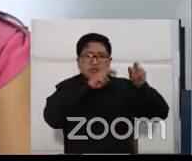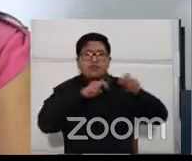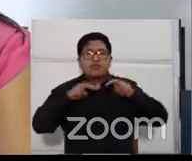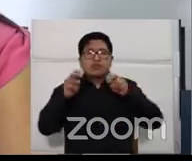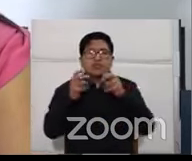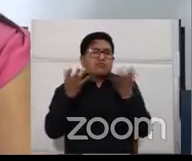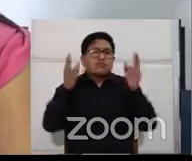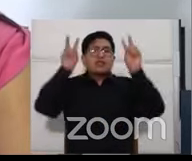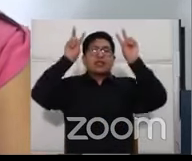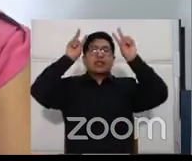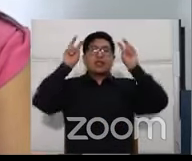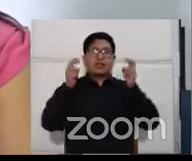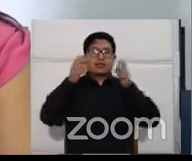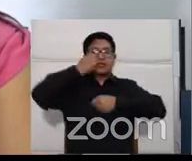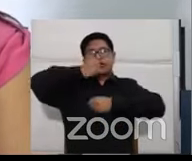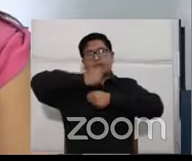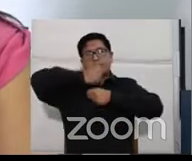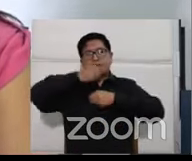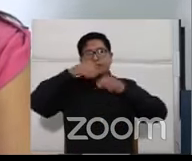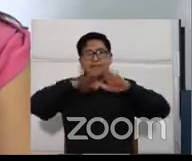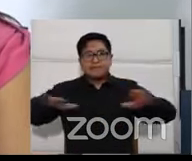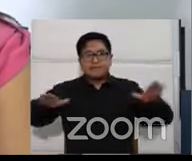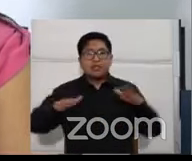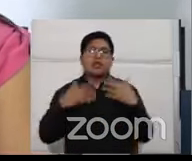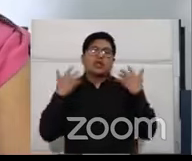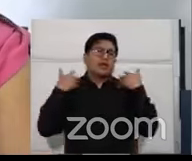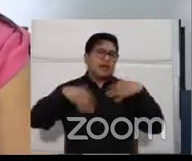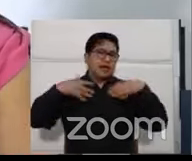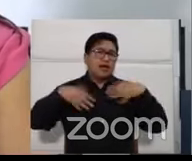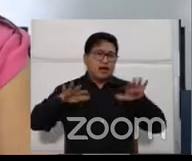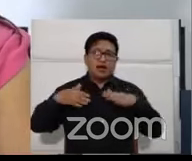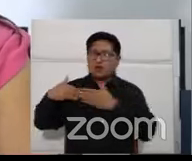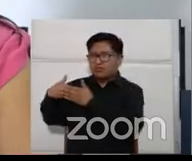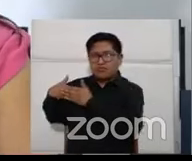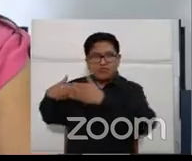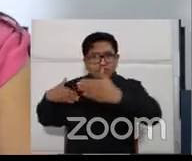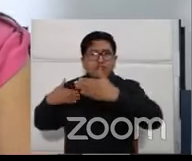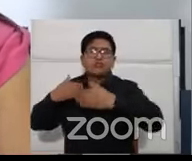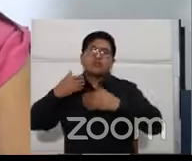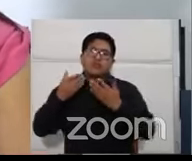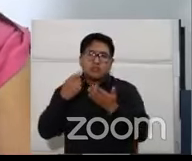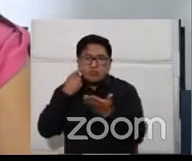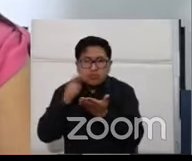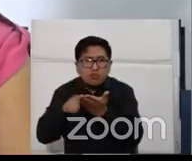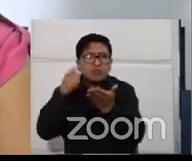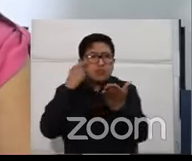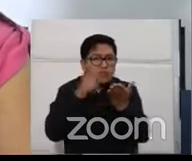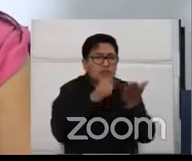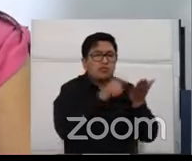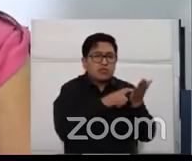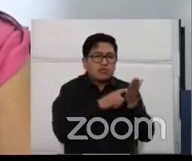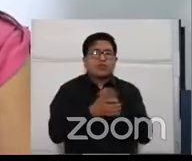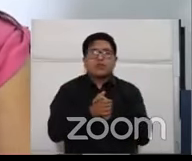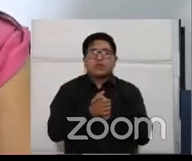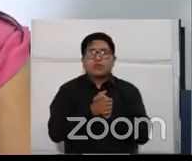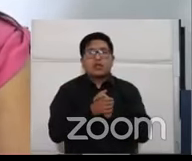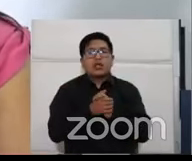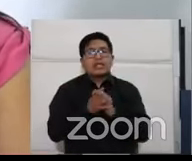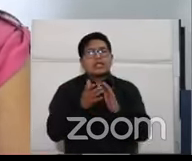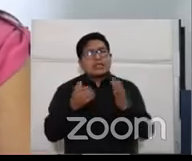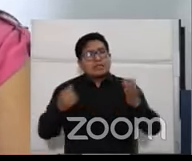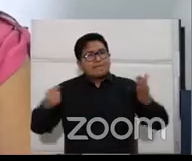trabajo infantil que nos ha dado y algunos resultados preliminares pero debemos decir que lastimosamente